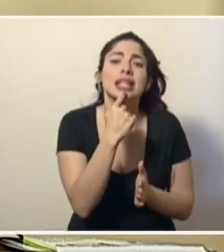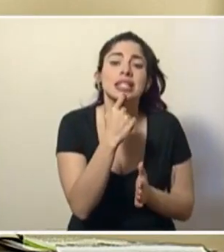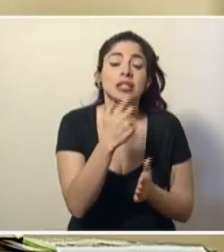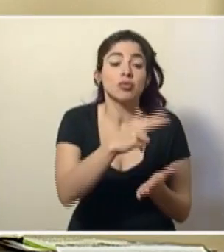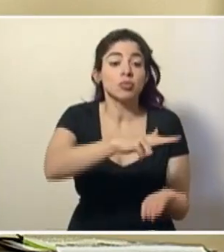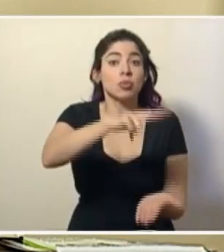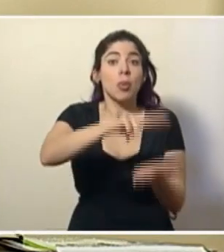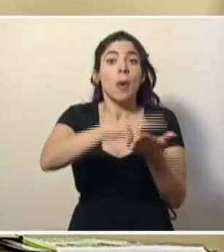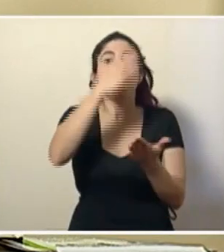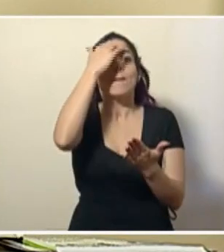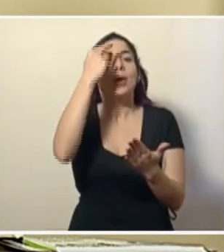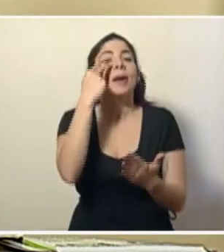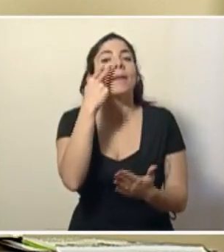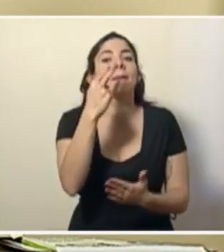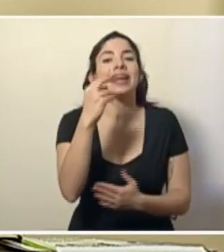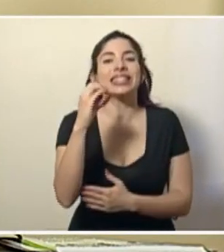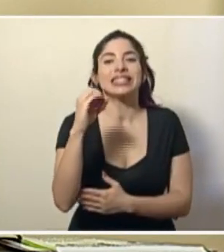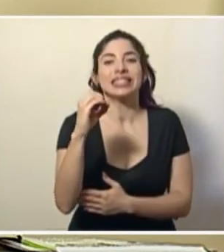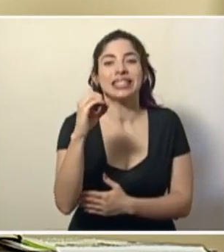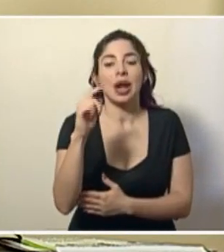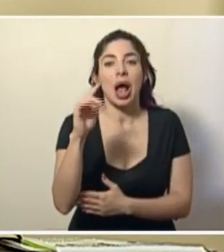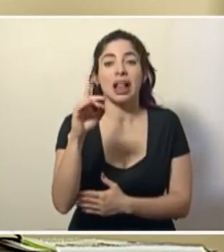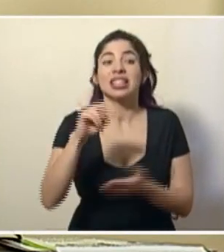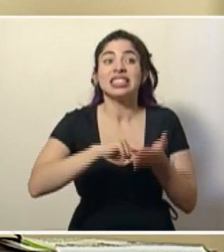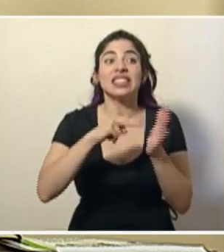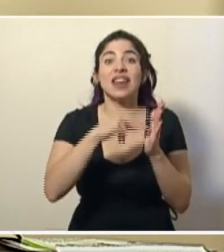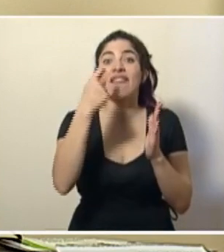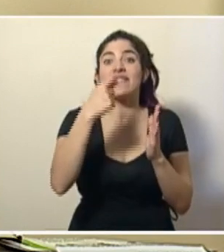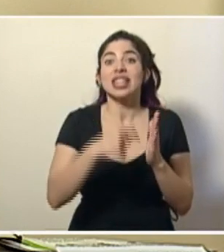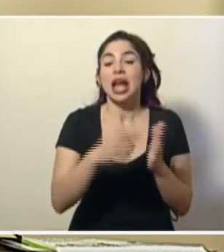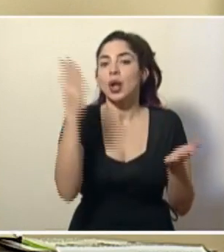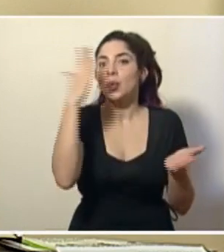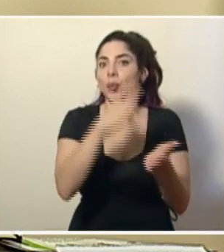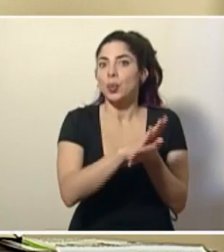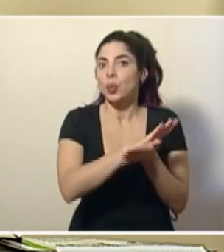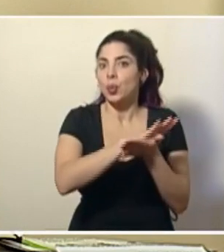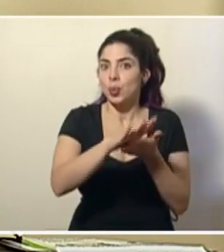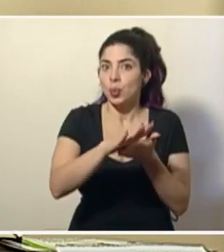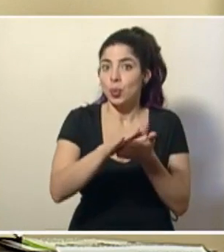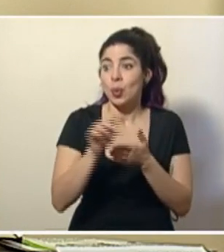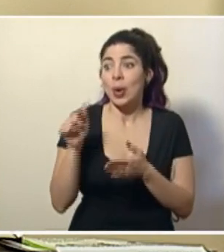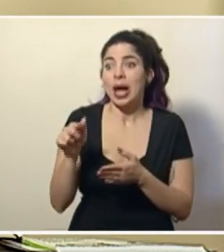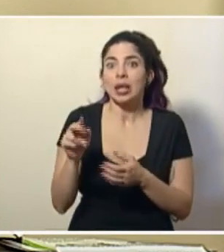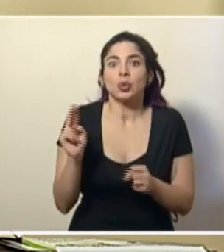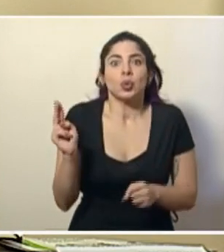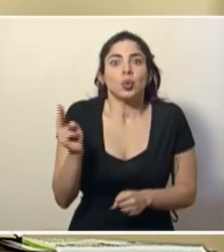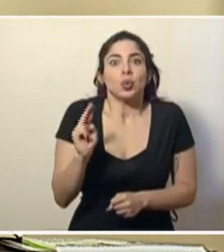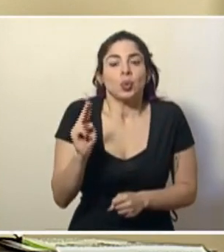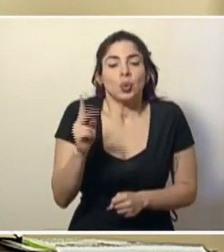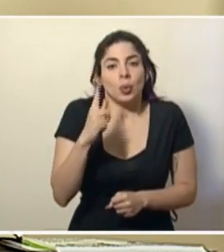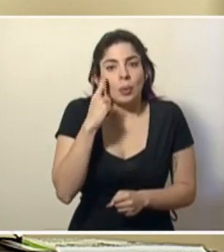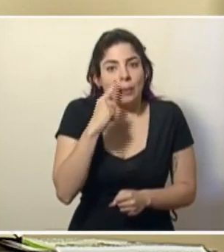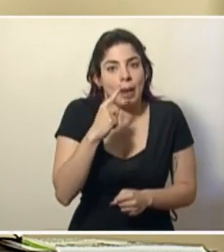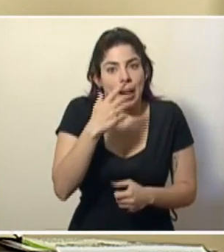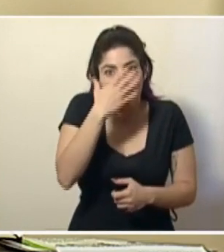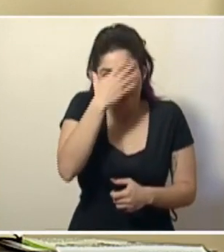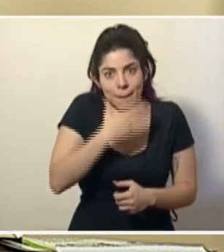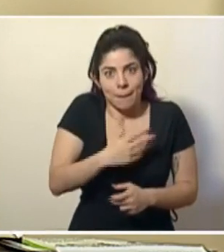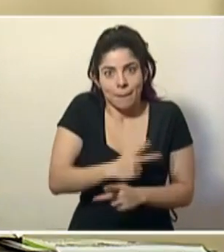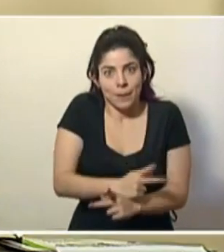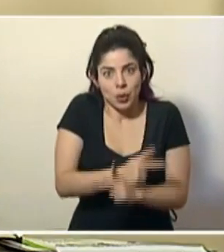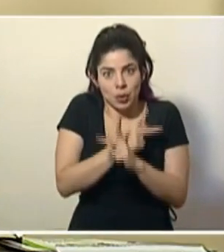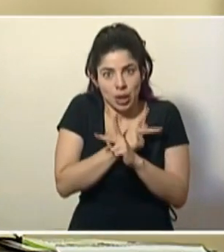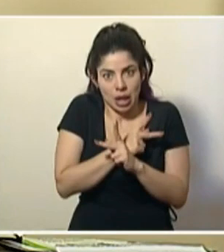aprueba ya que se encuentra en cero en el ALDE, o sea, no hay inventario, siendo este insumo crítico para los equipos de protección